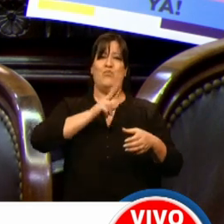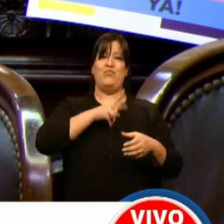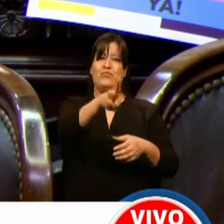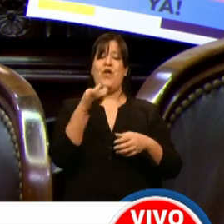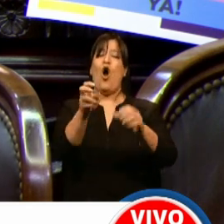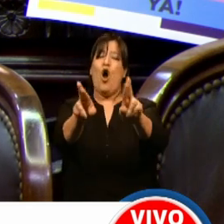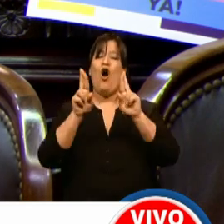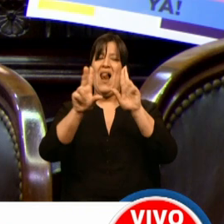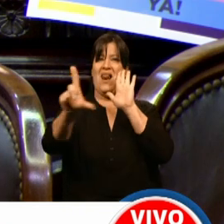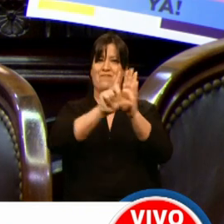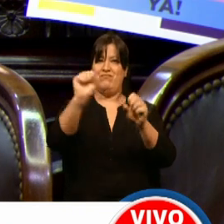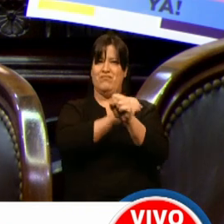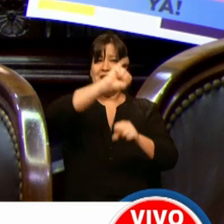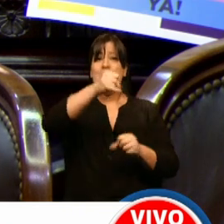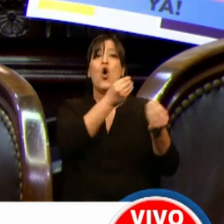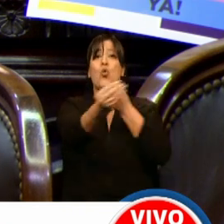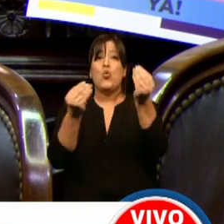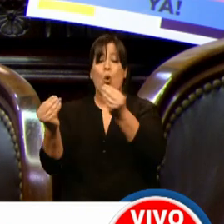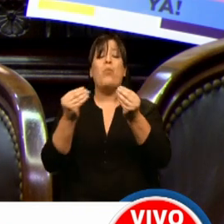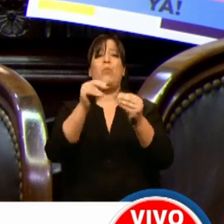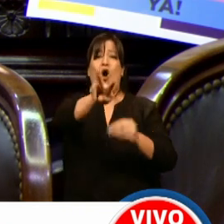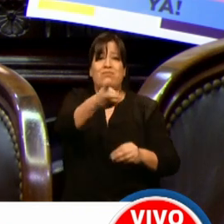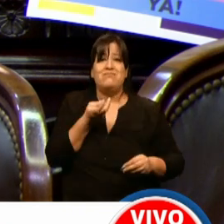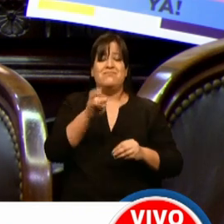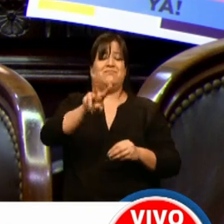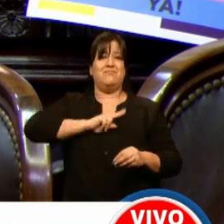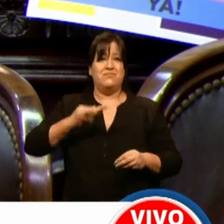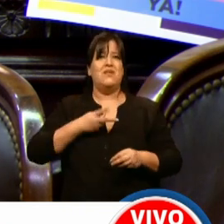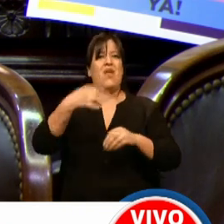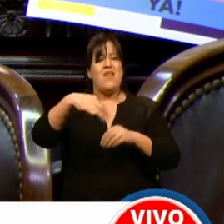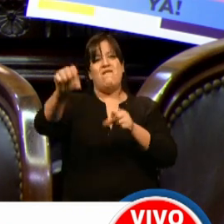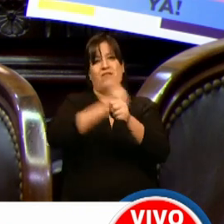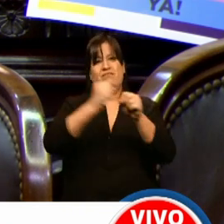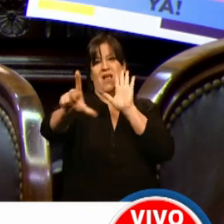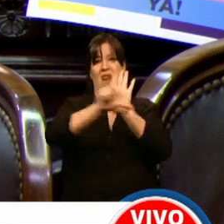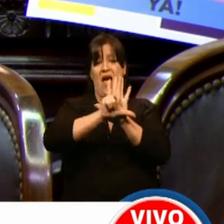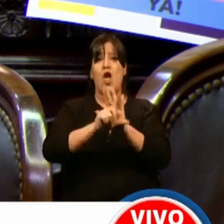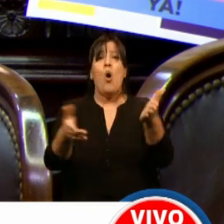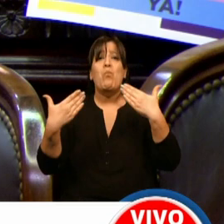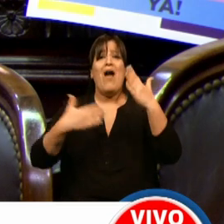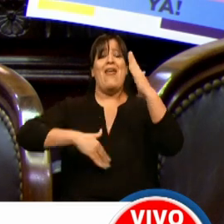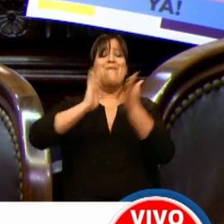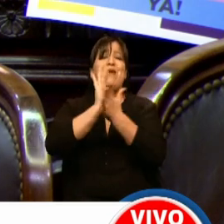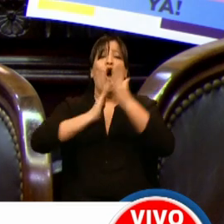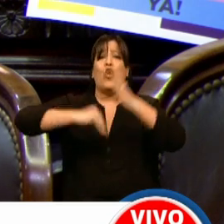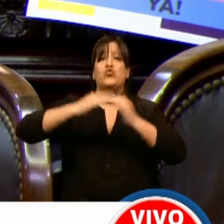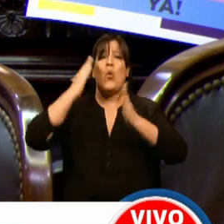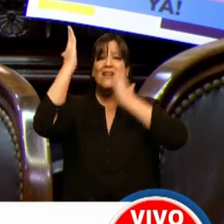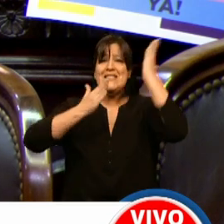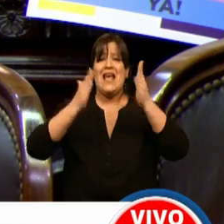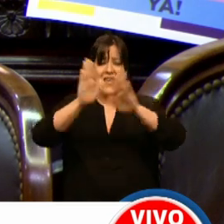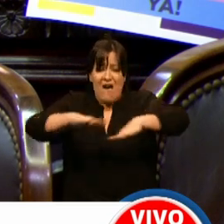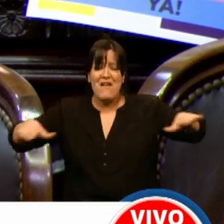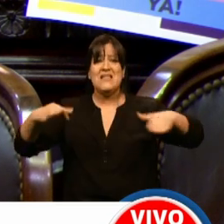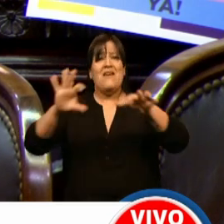ley que sea ley que el cupo la inclusión laboral travesti translei que puedan construir sus sueños en las infancias